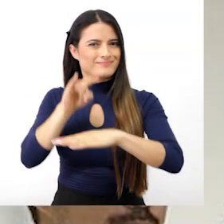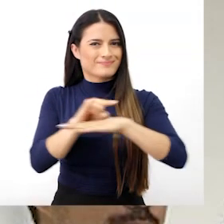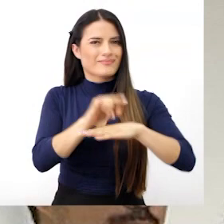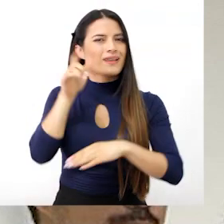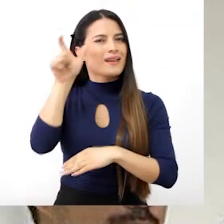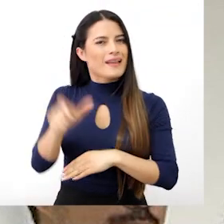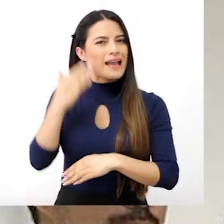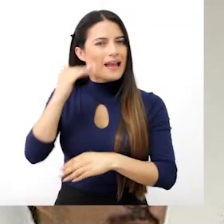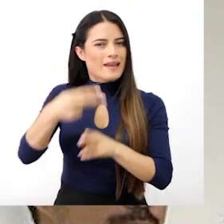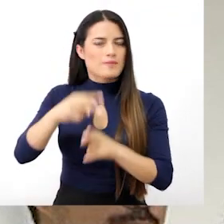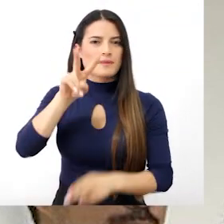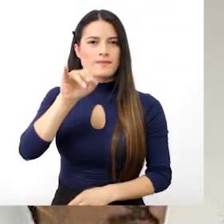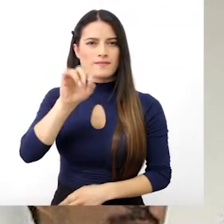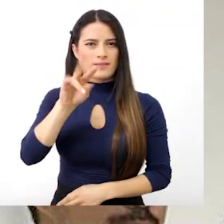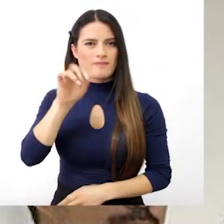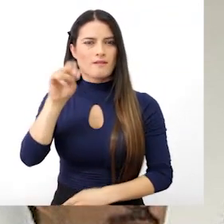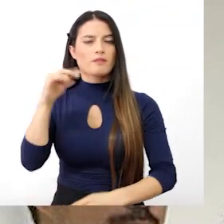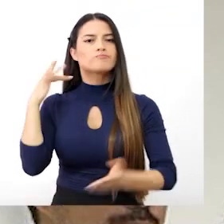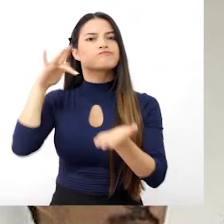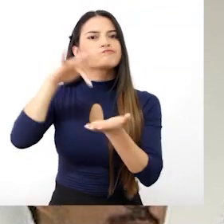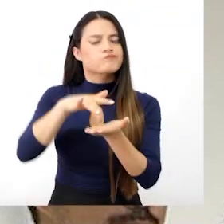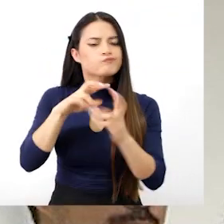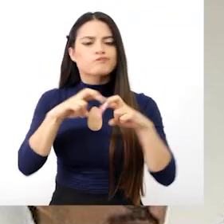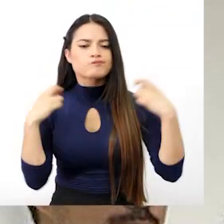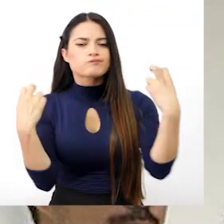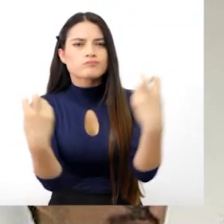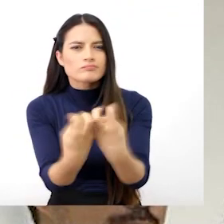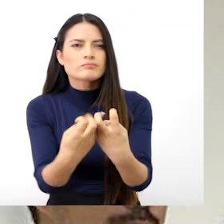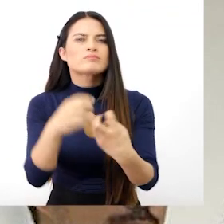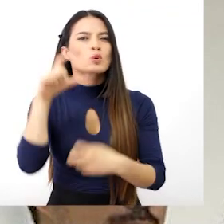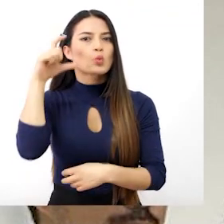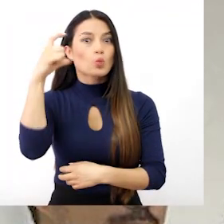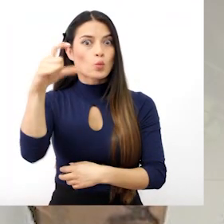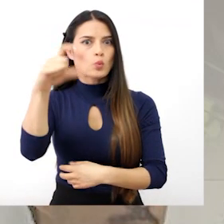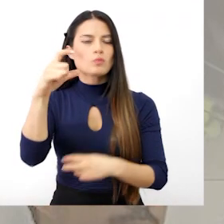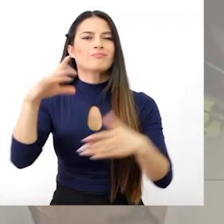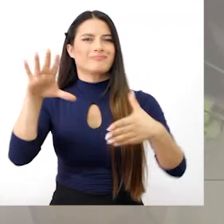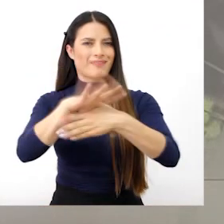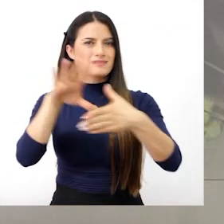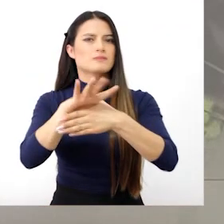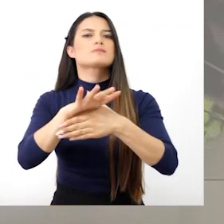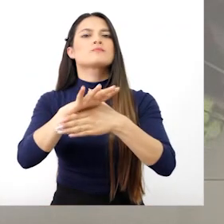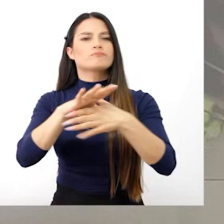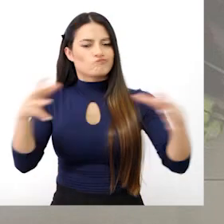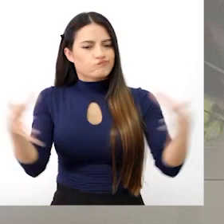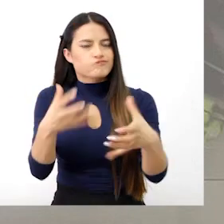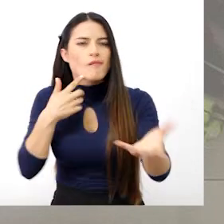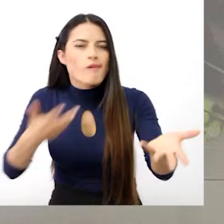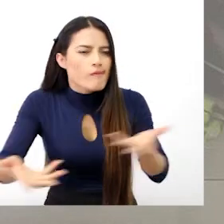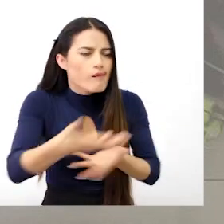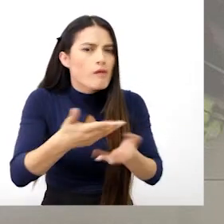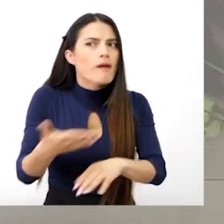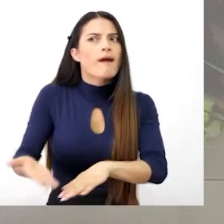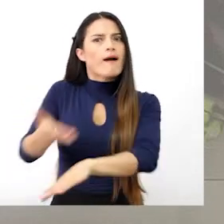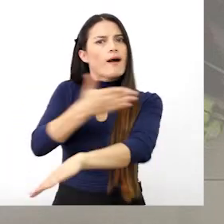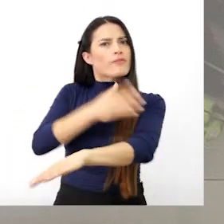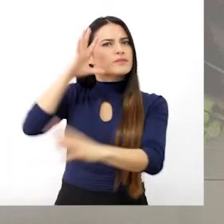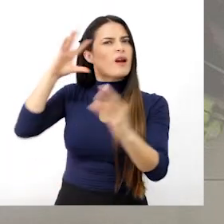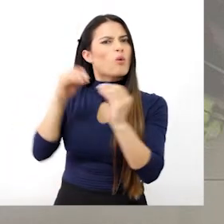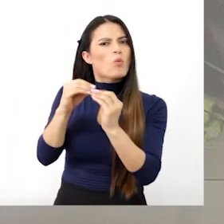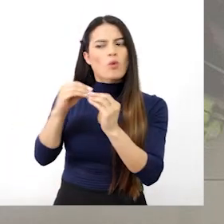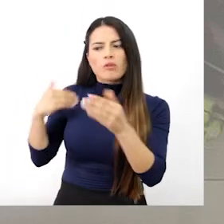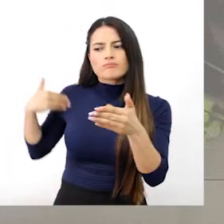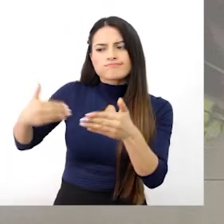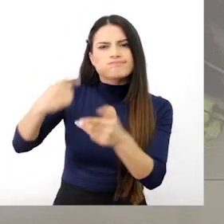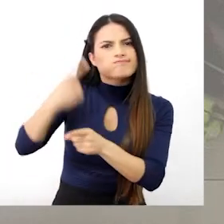La directora de Transporte y Tránsito, Vivian Hernández, adelantó la mesa regional con taxistas del área metropolitana de Cúcuta, donde